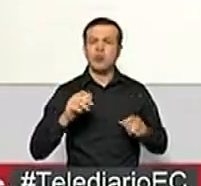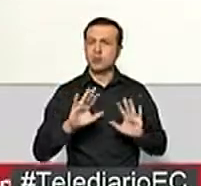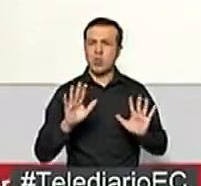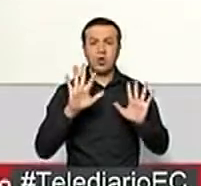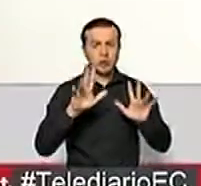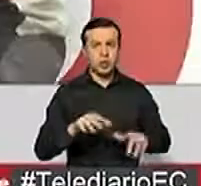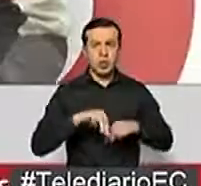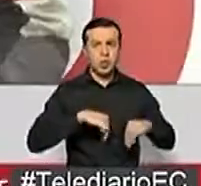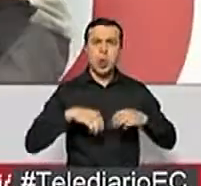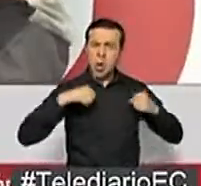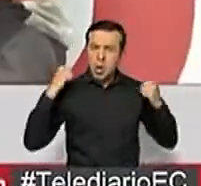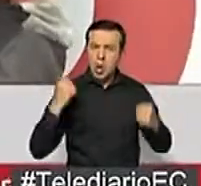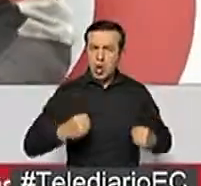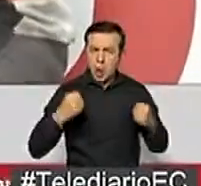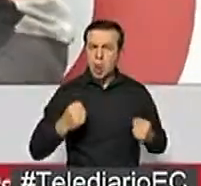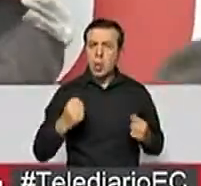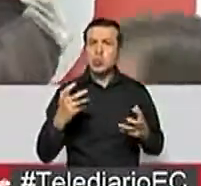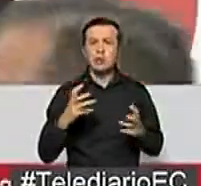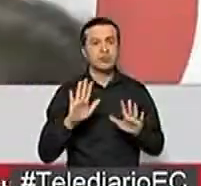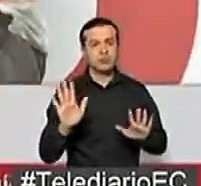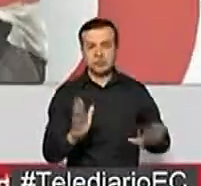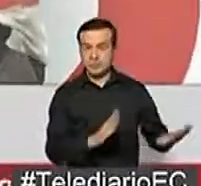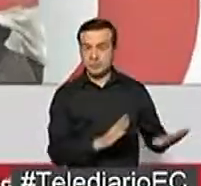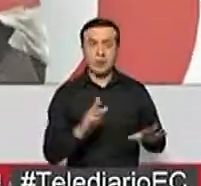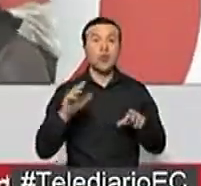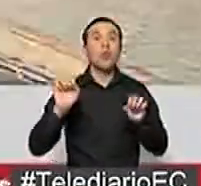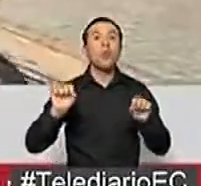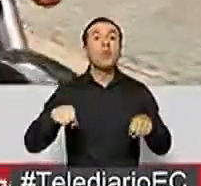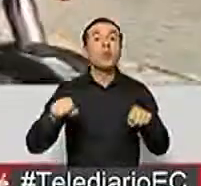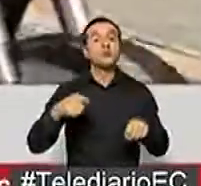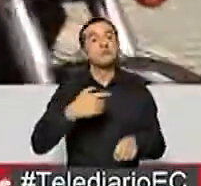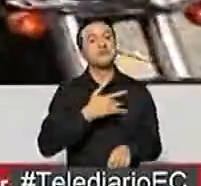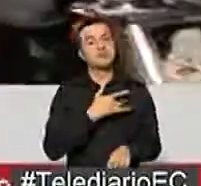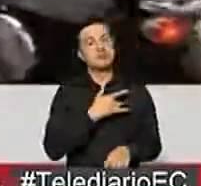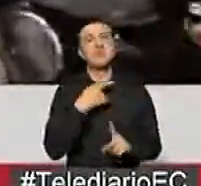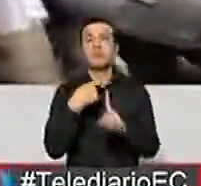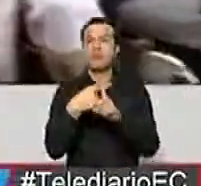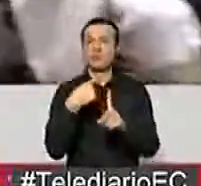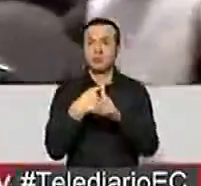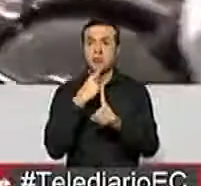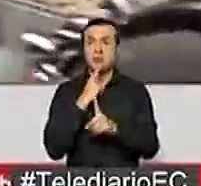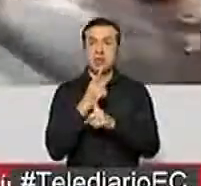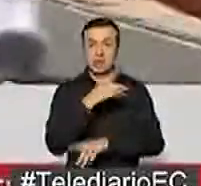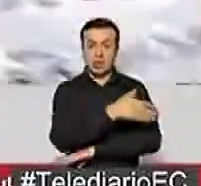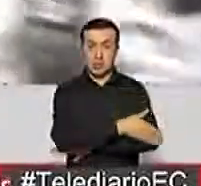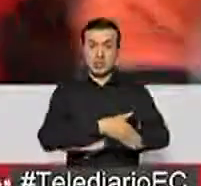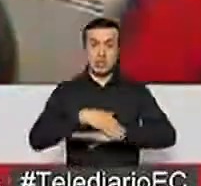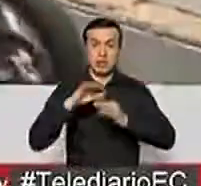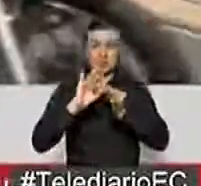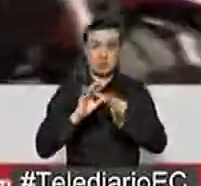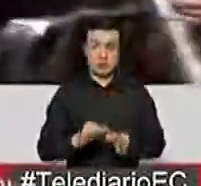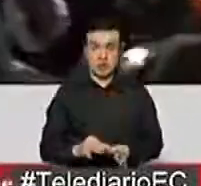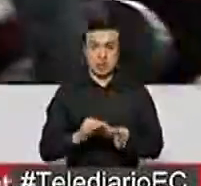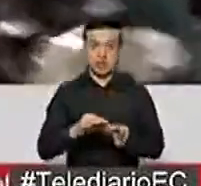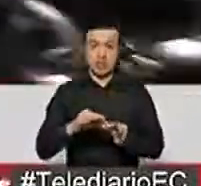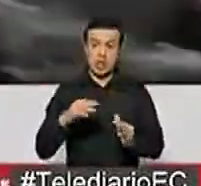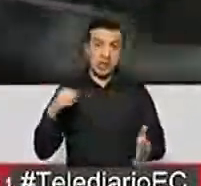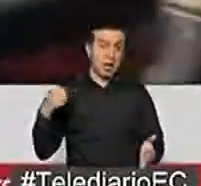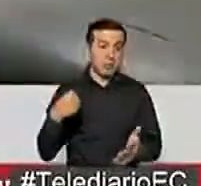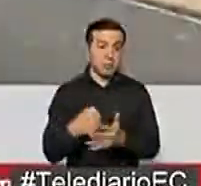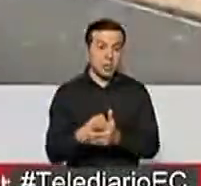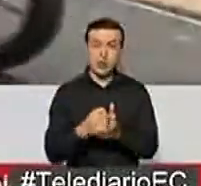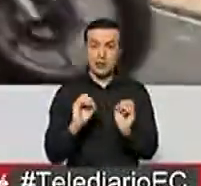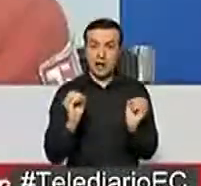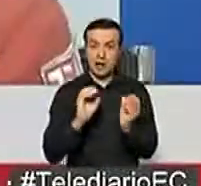de Movilidad. Los motociclistas miran en esta medida un beneficio. Si hay calles asfaltadas, menor el riesgo de sufrir algún tipo